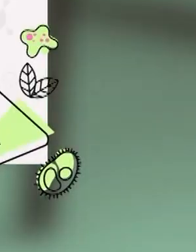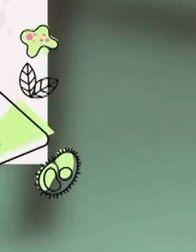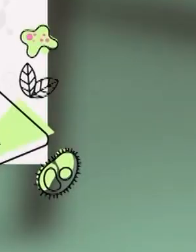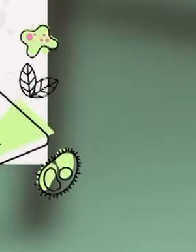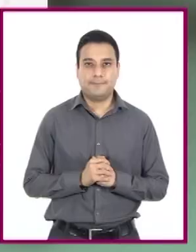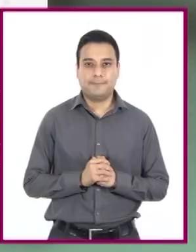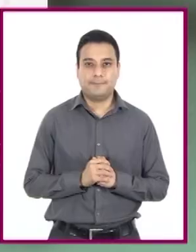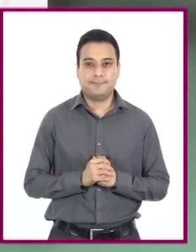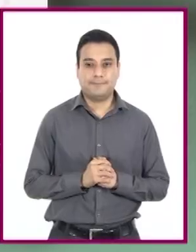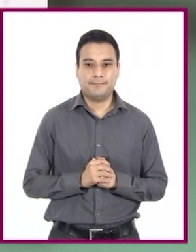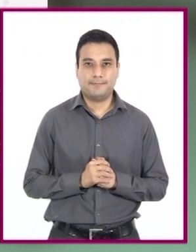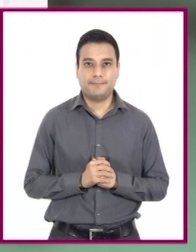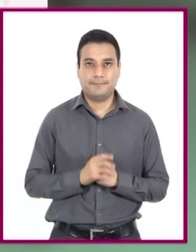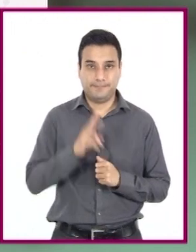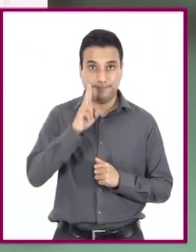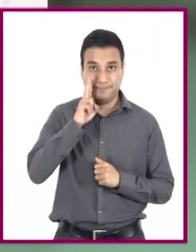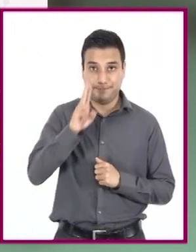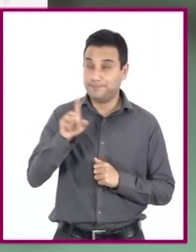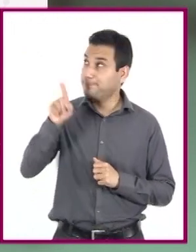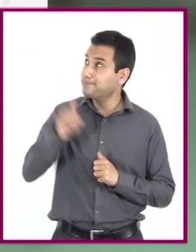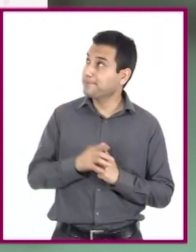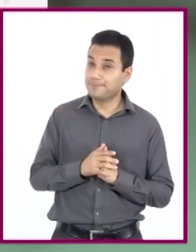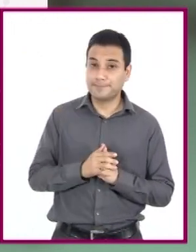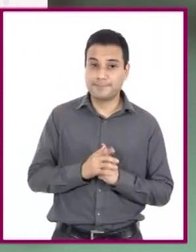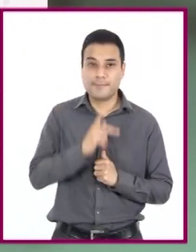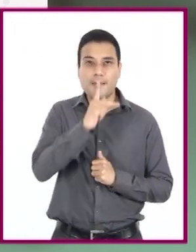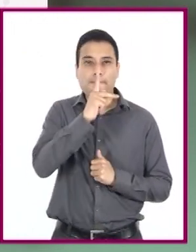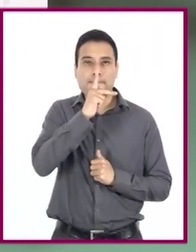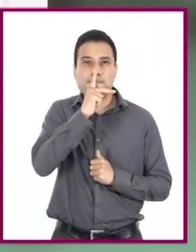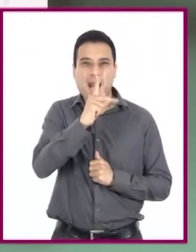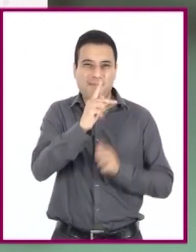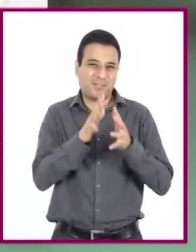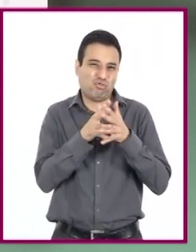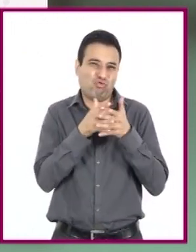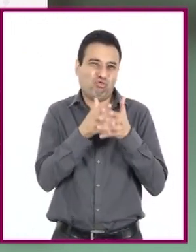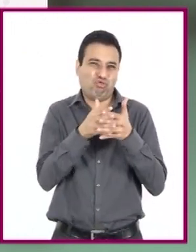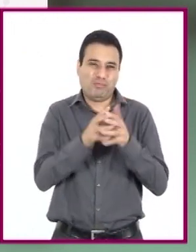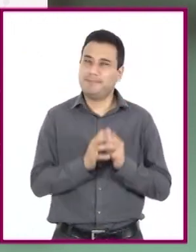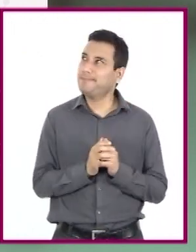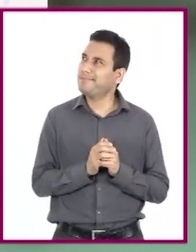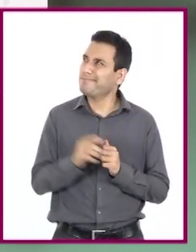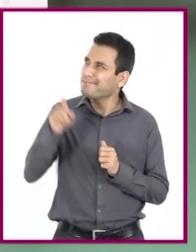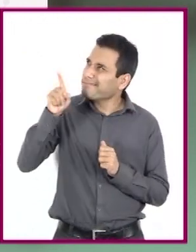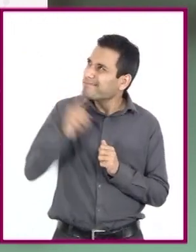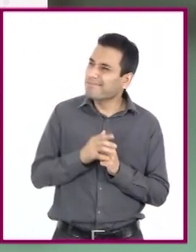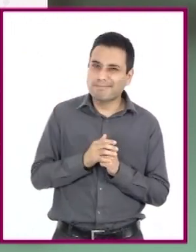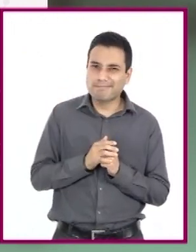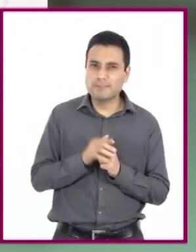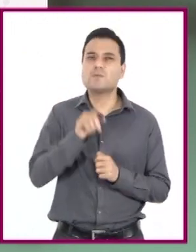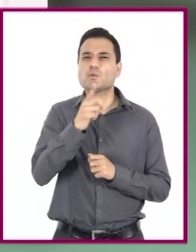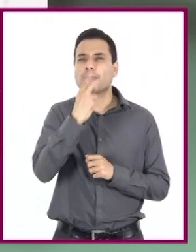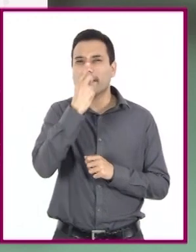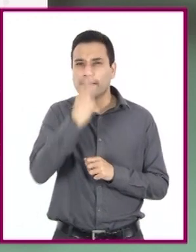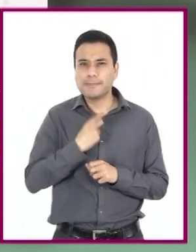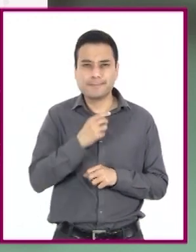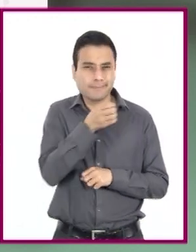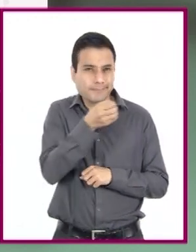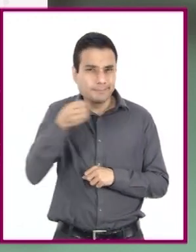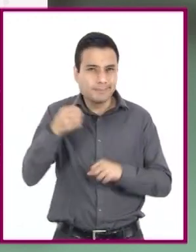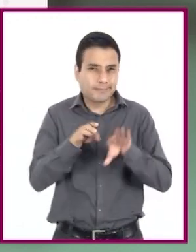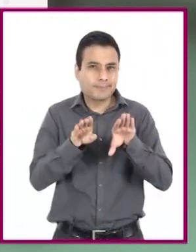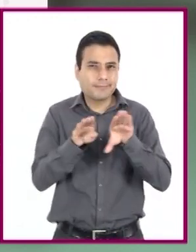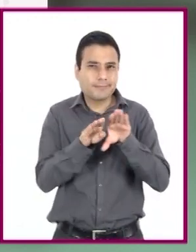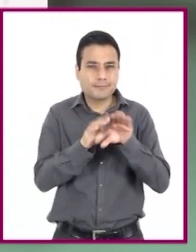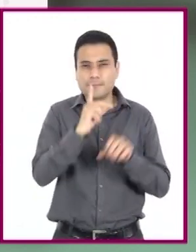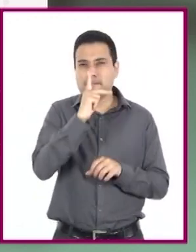En pantalla aparece una palabra que no tiene coherencia. Les pedimos que acomoden las letras y adivinen